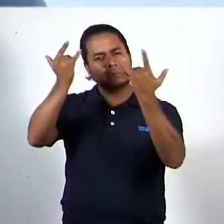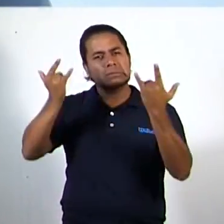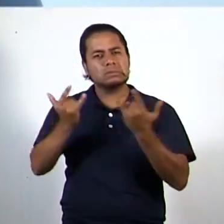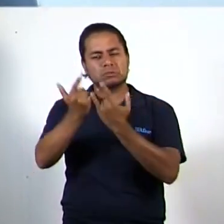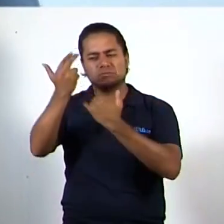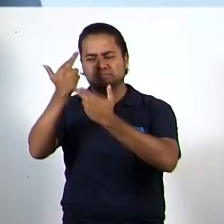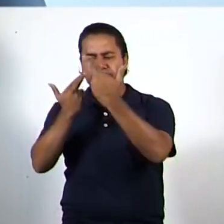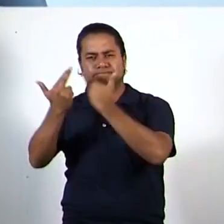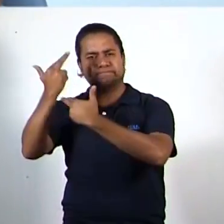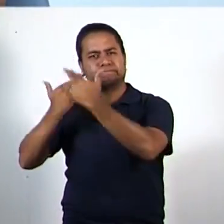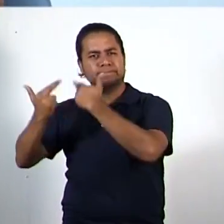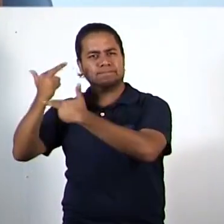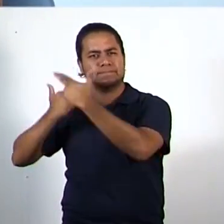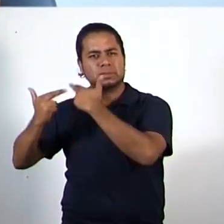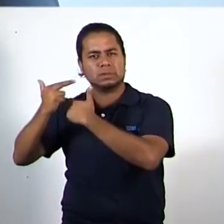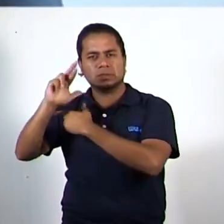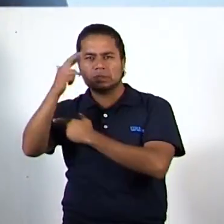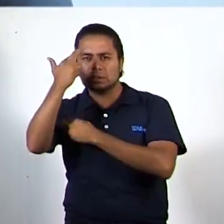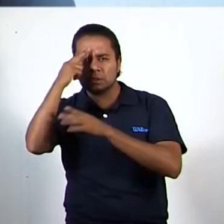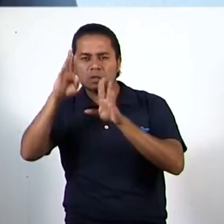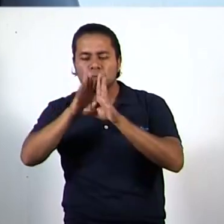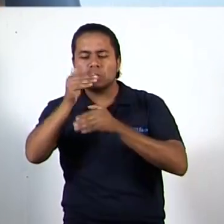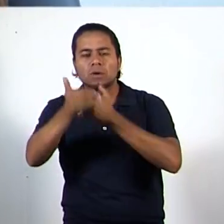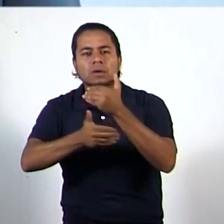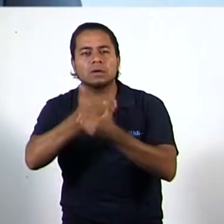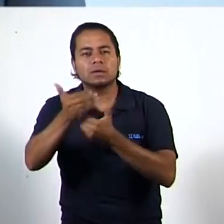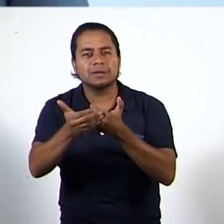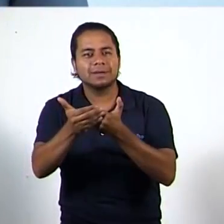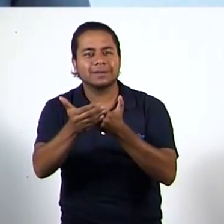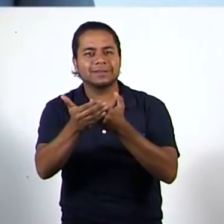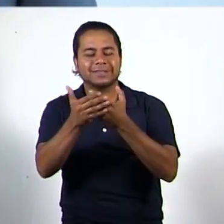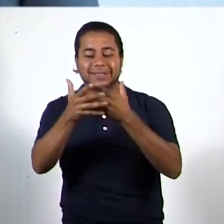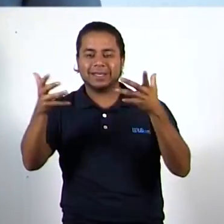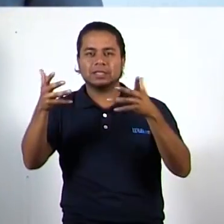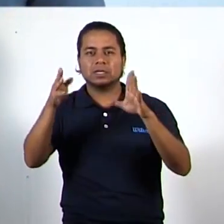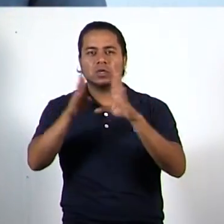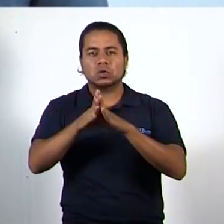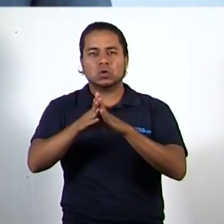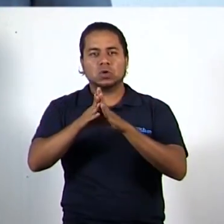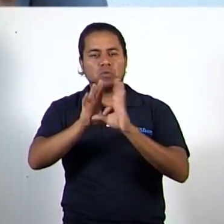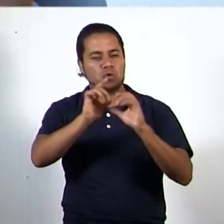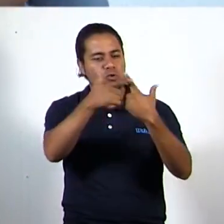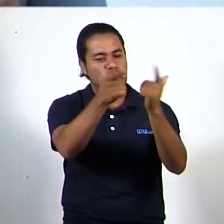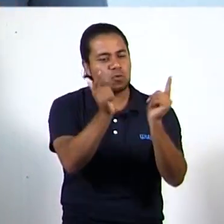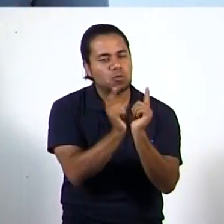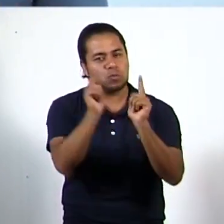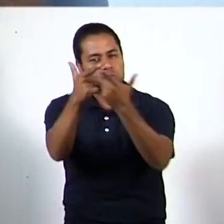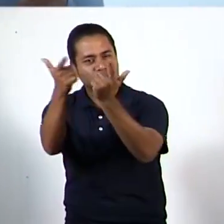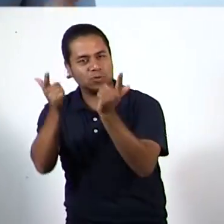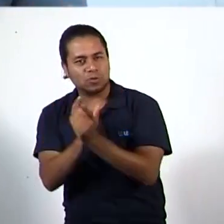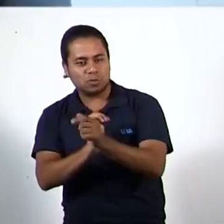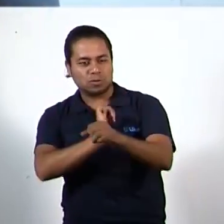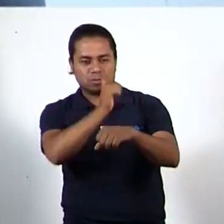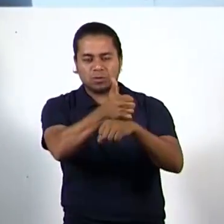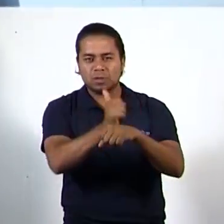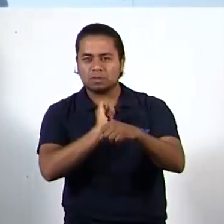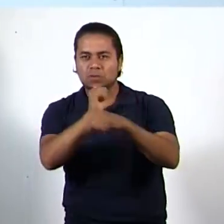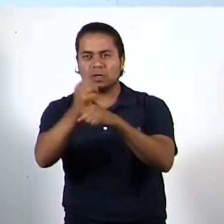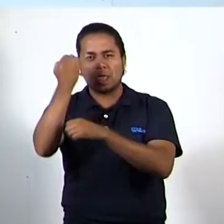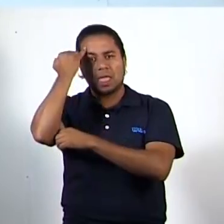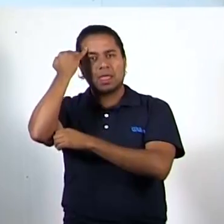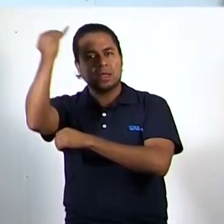mostrar más o menos un proceso general en el cómo muchas civilizaciones han establecido o han